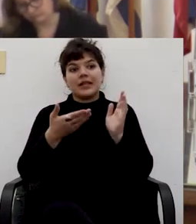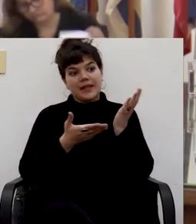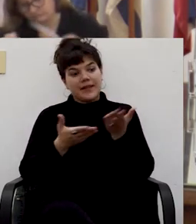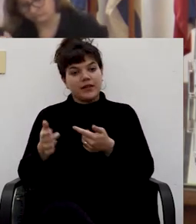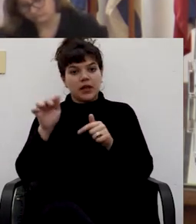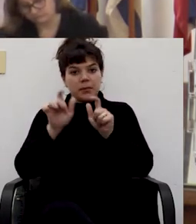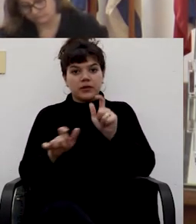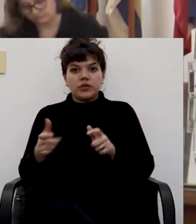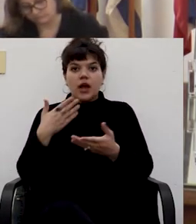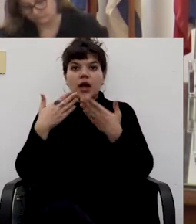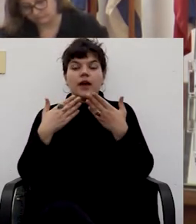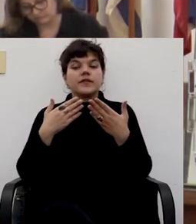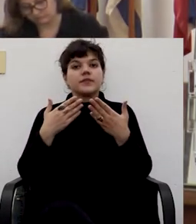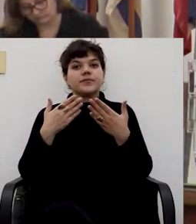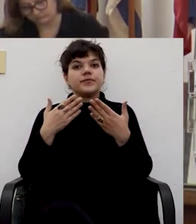invitadas.